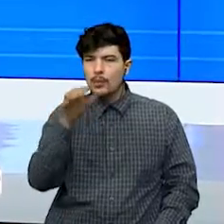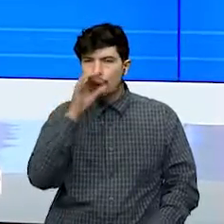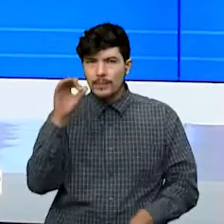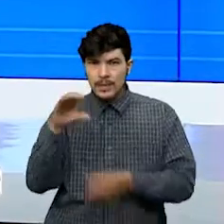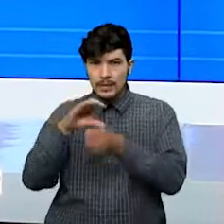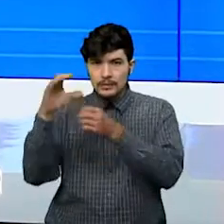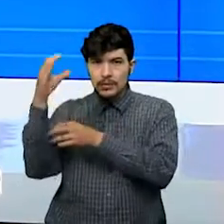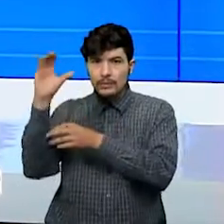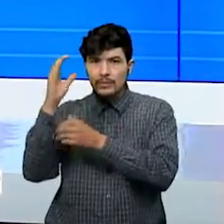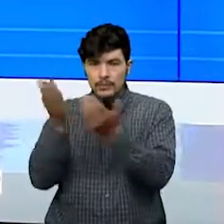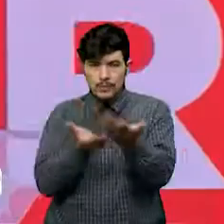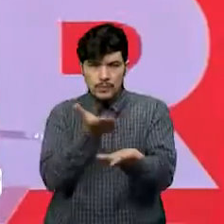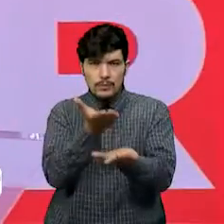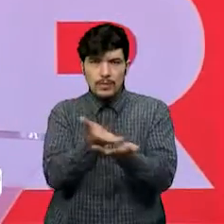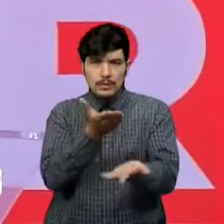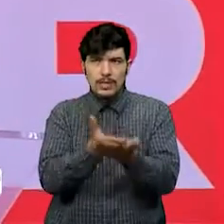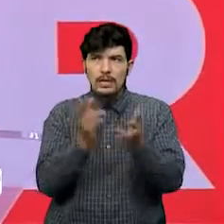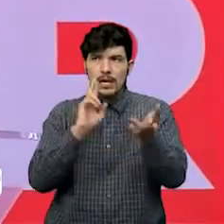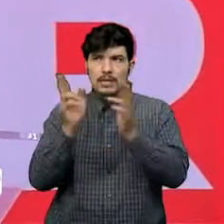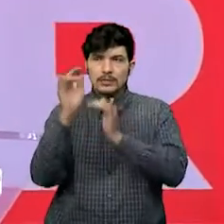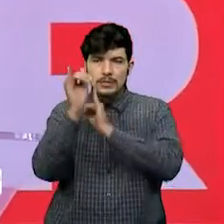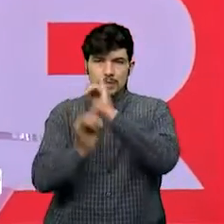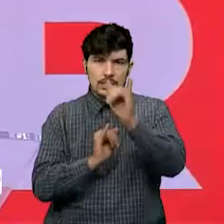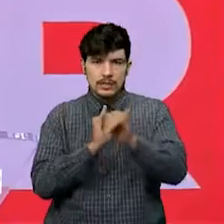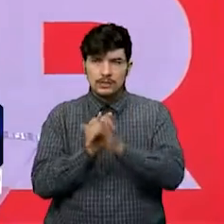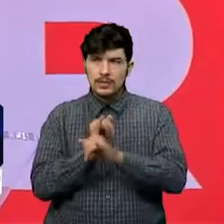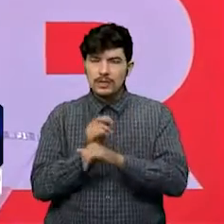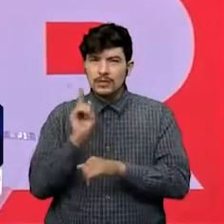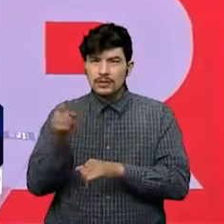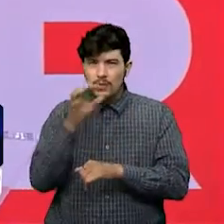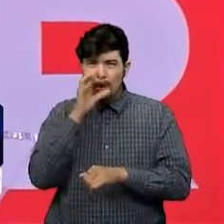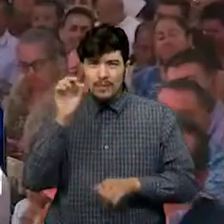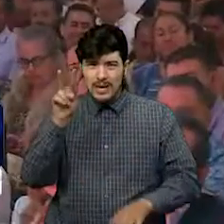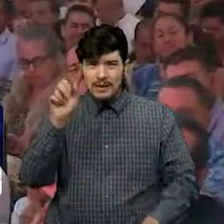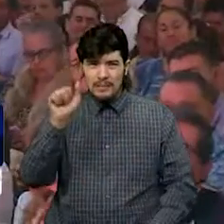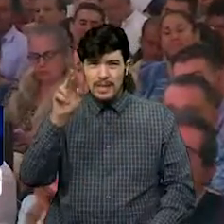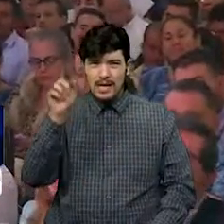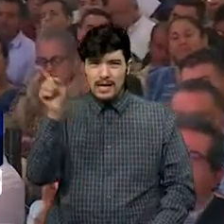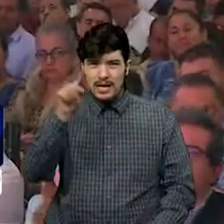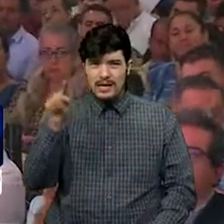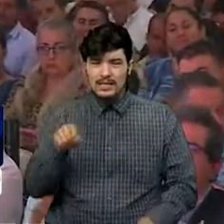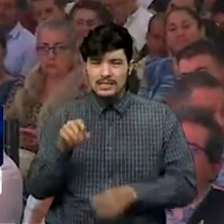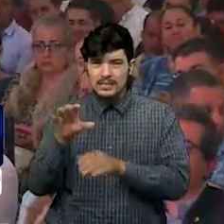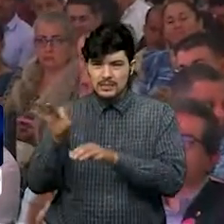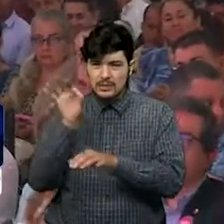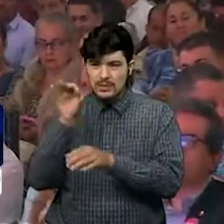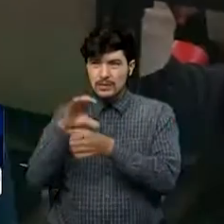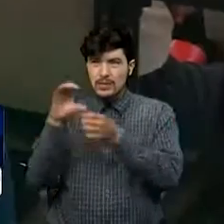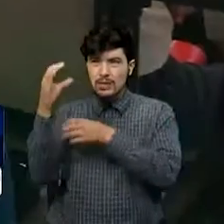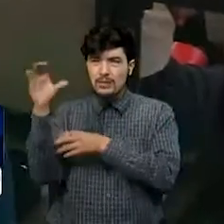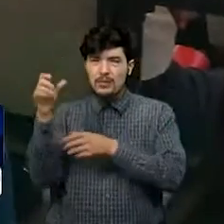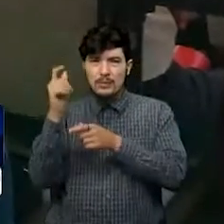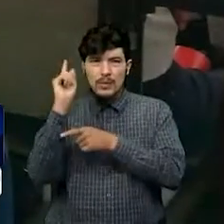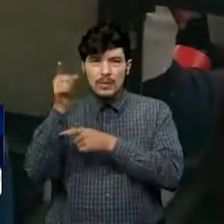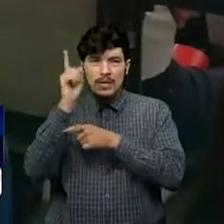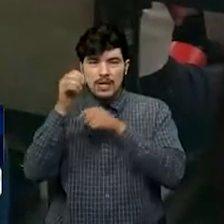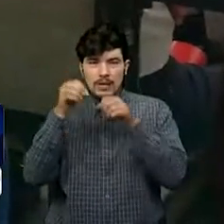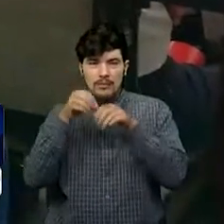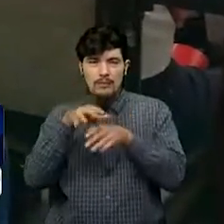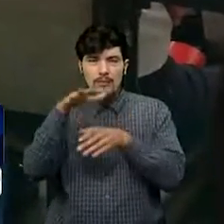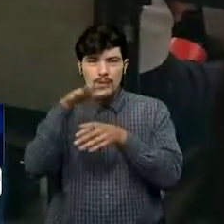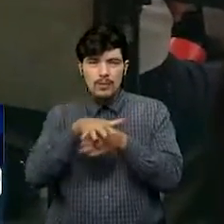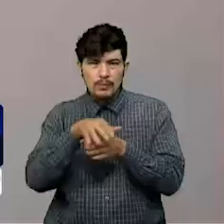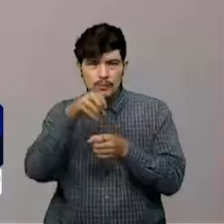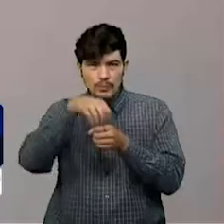exteriores el candidato presidencial germán vargas lleras se escogió a cúcuta para lanzar su política pública de fronteras y